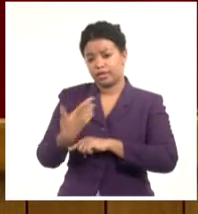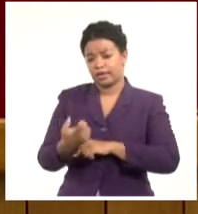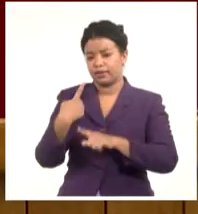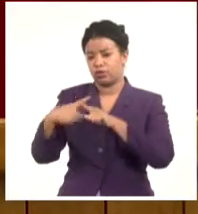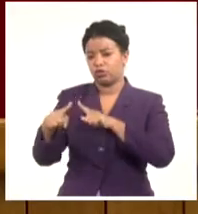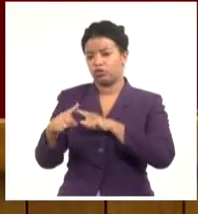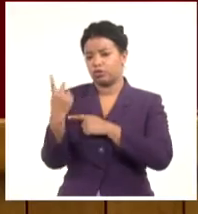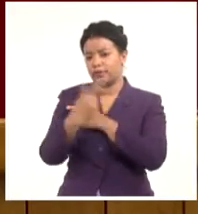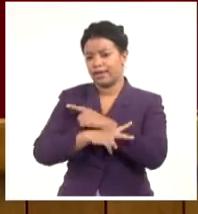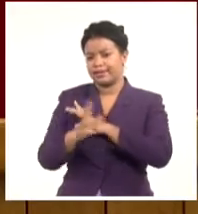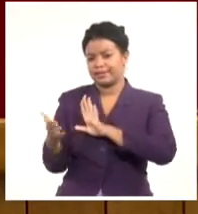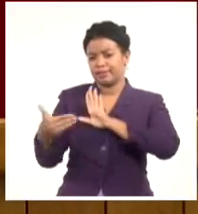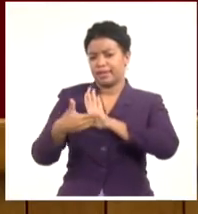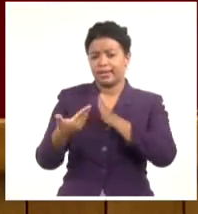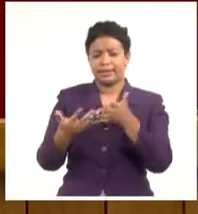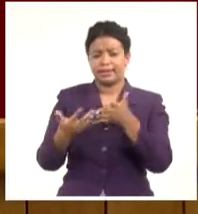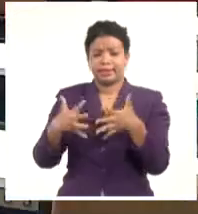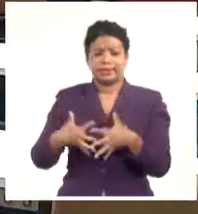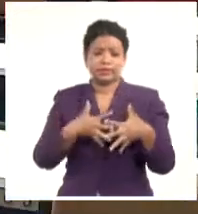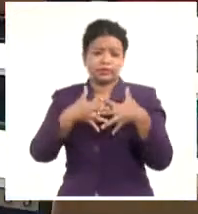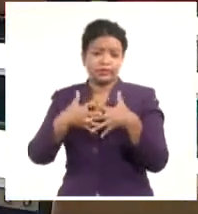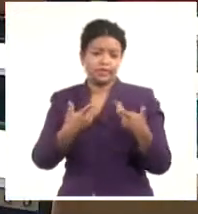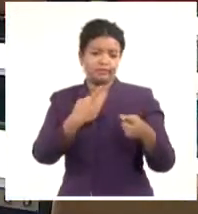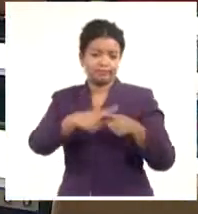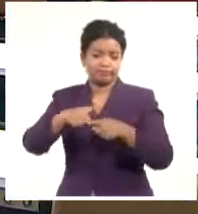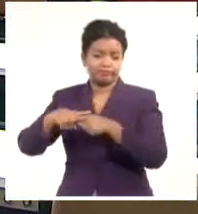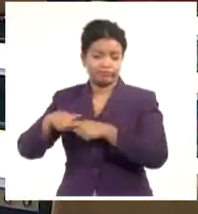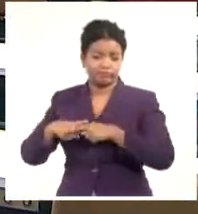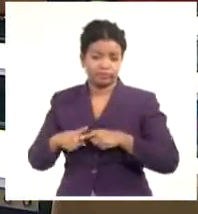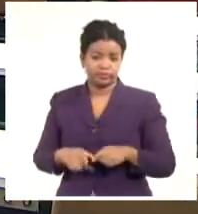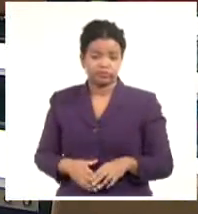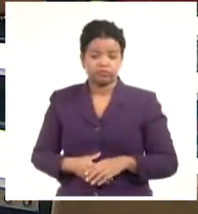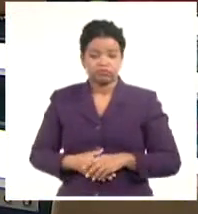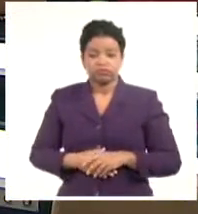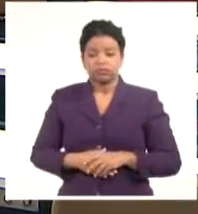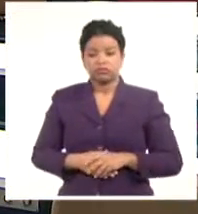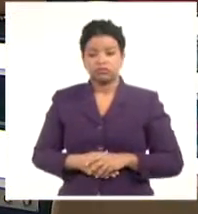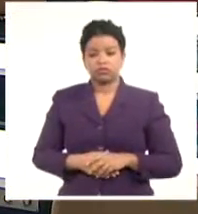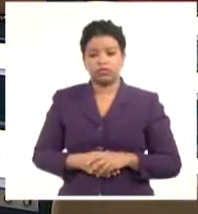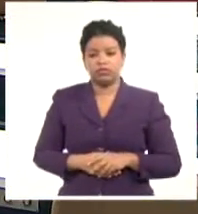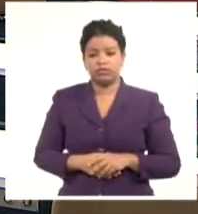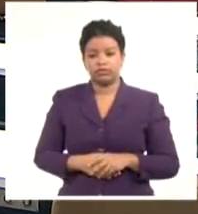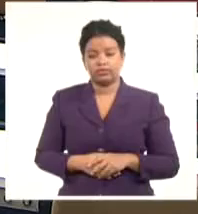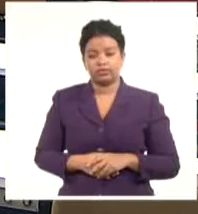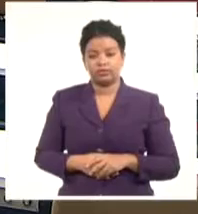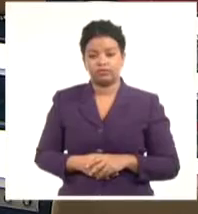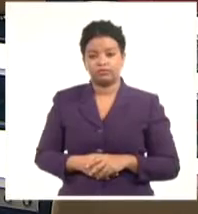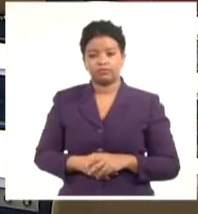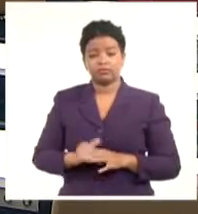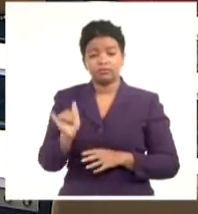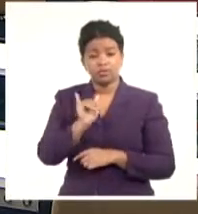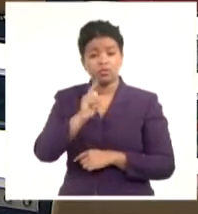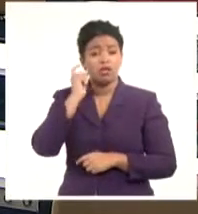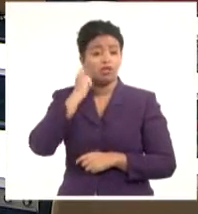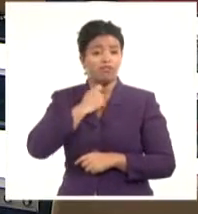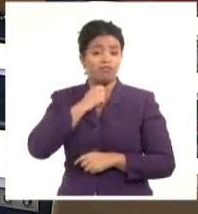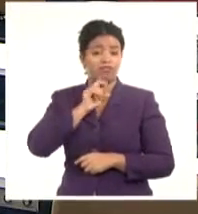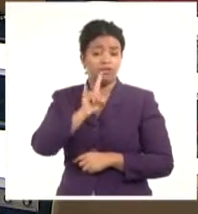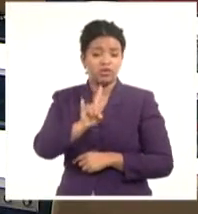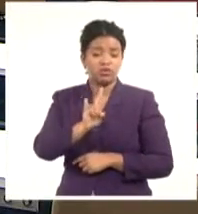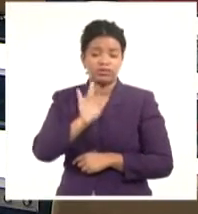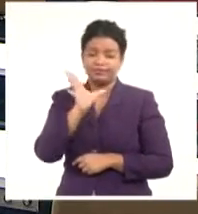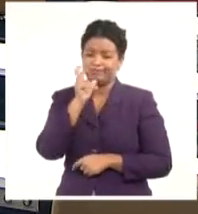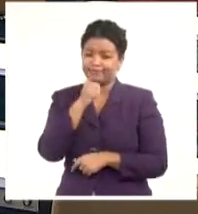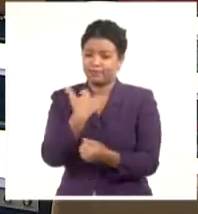la dependencia, la subordinación al vecino poderoso. Tiene también la FEU una hermosa tradición